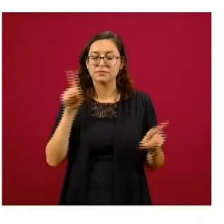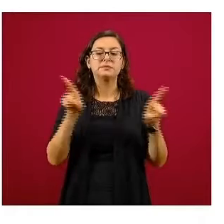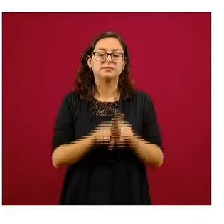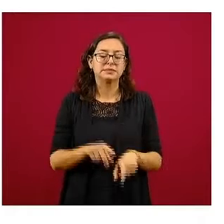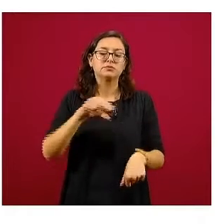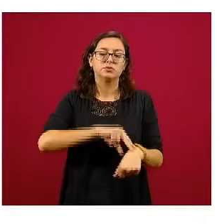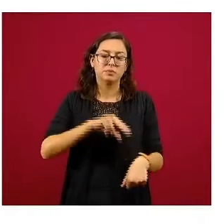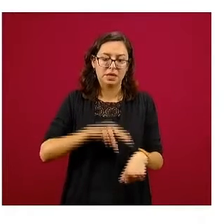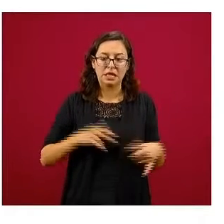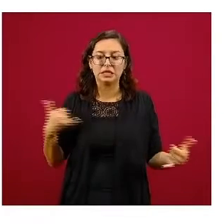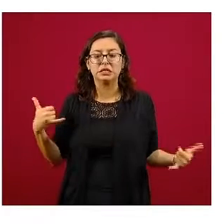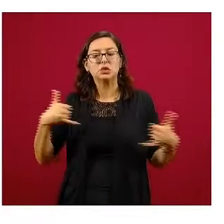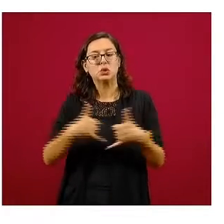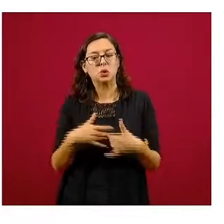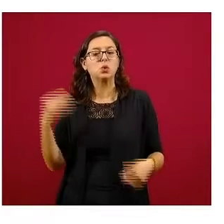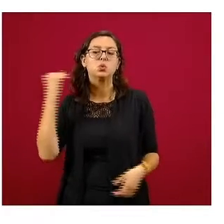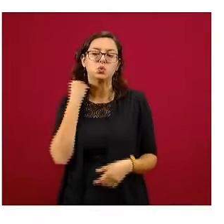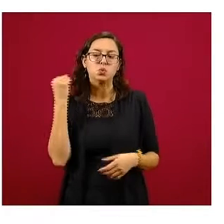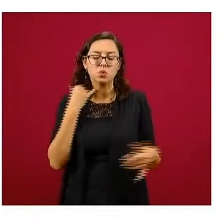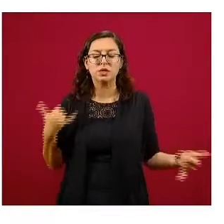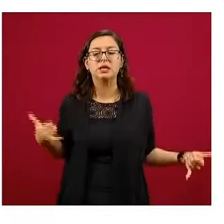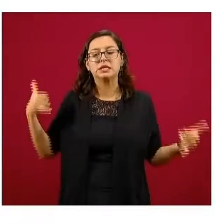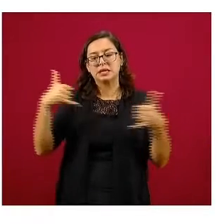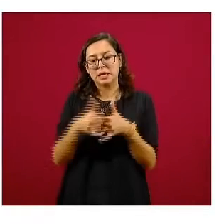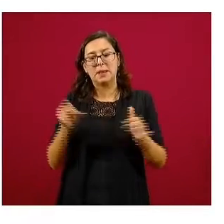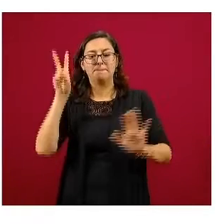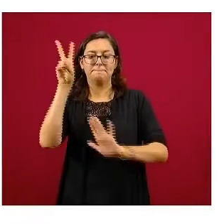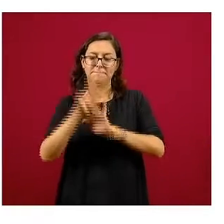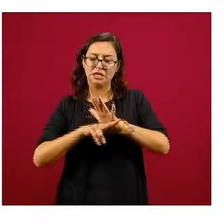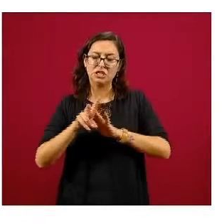Alimentaria, si nos dan puntualmente su mensaje.